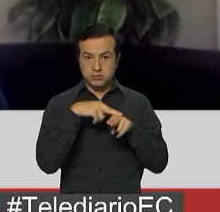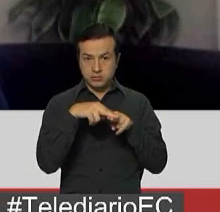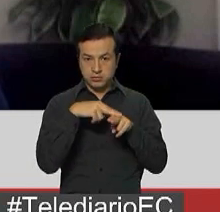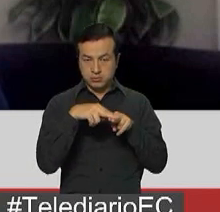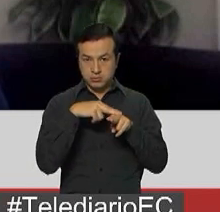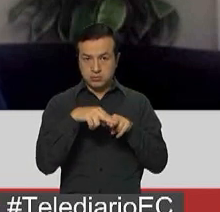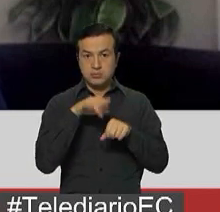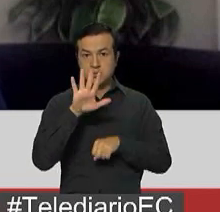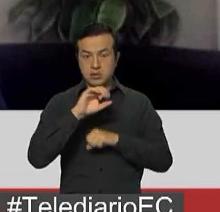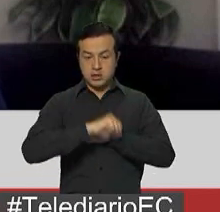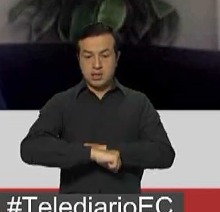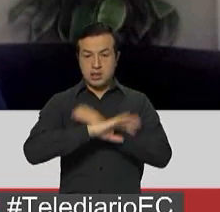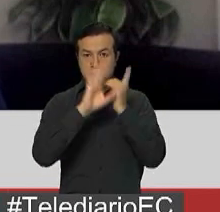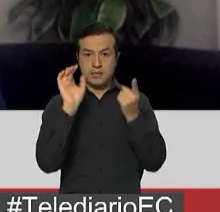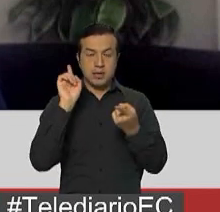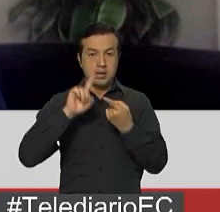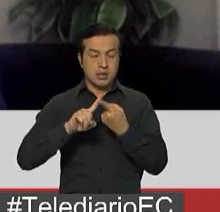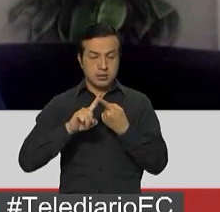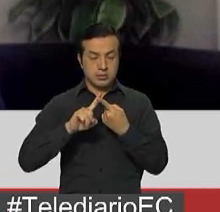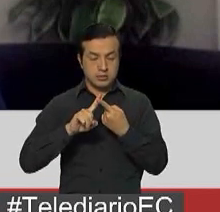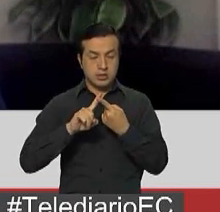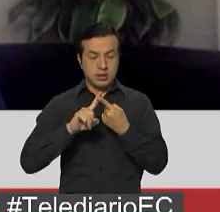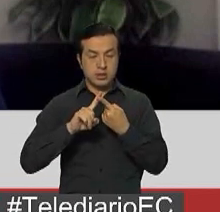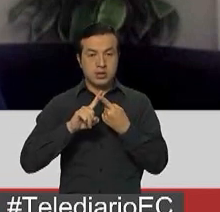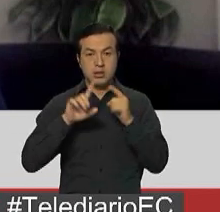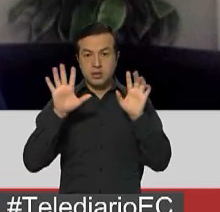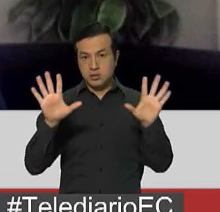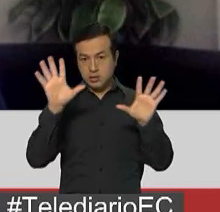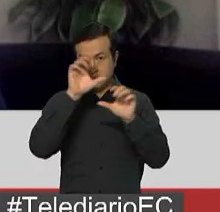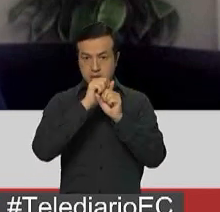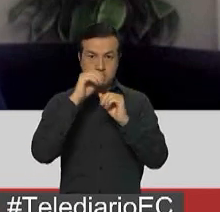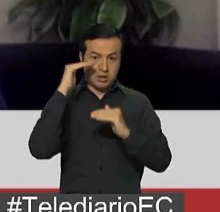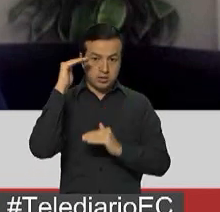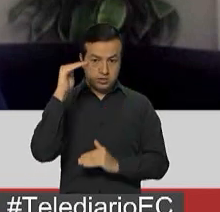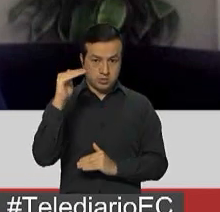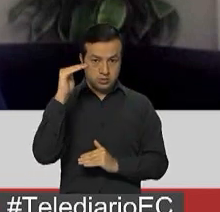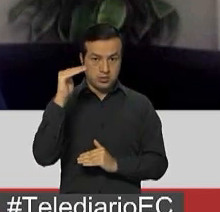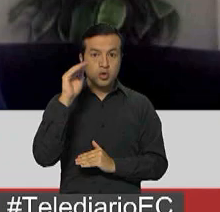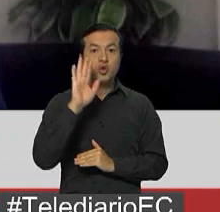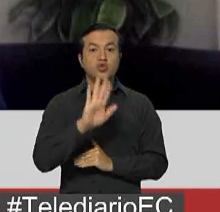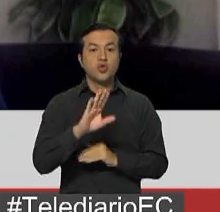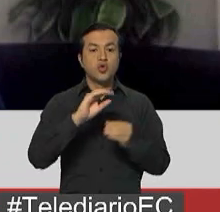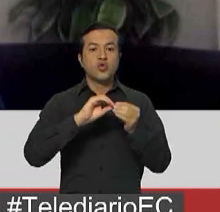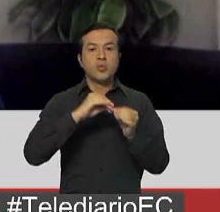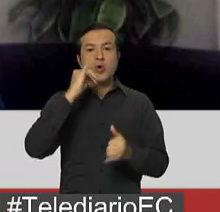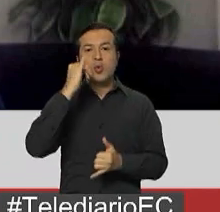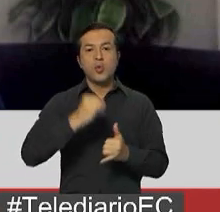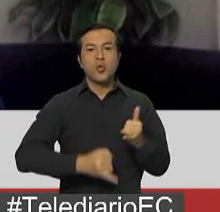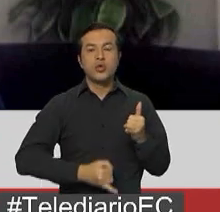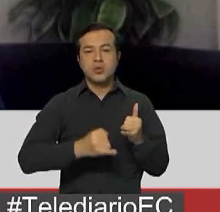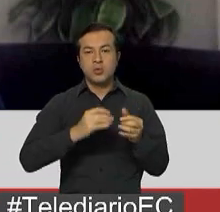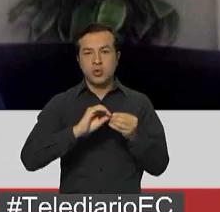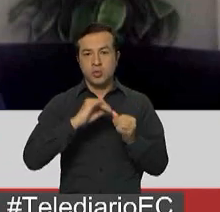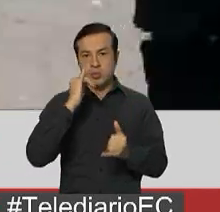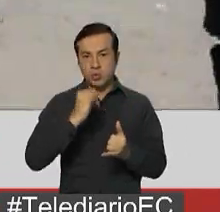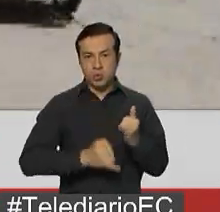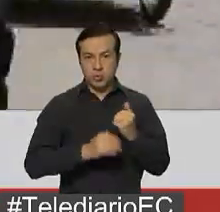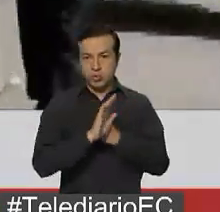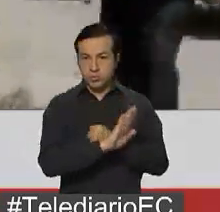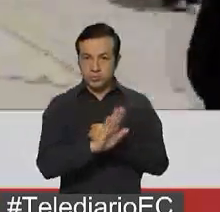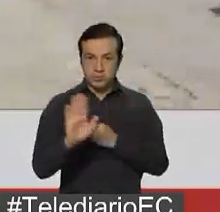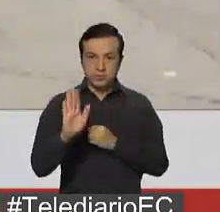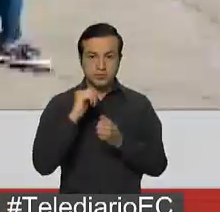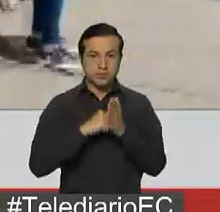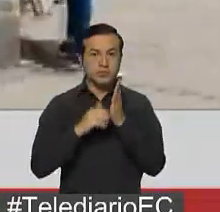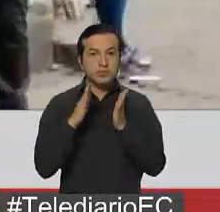desde las 5 de la mañana hasta las 22 horas conforme las restricciones del número de placas la